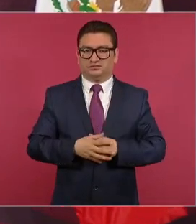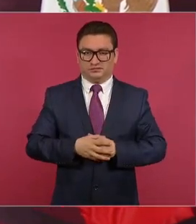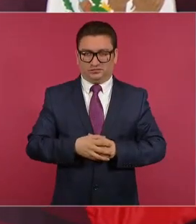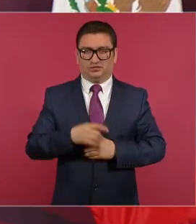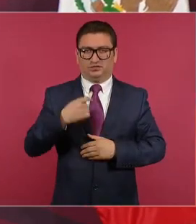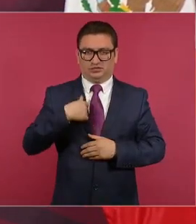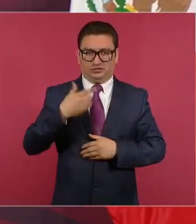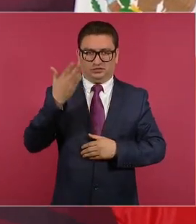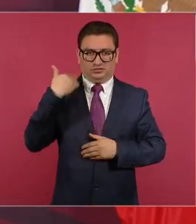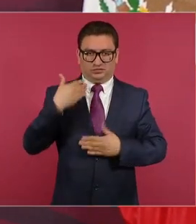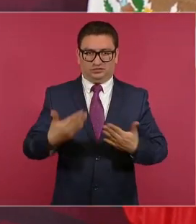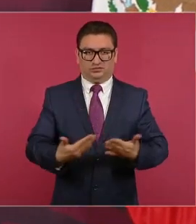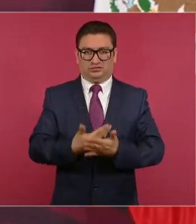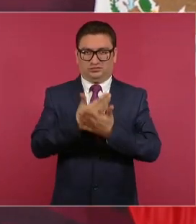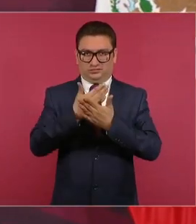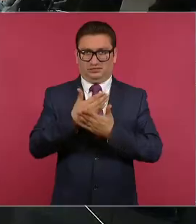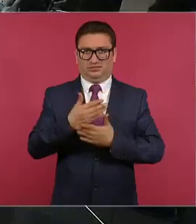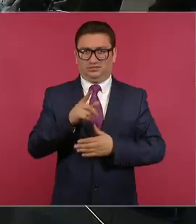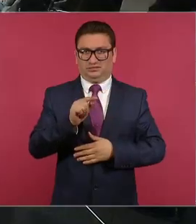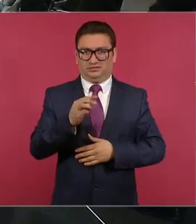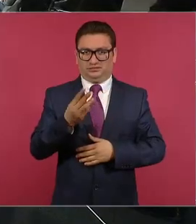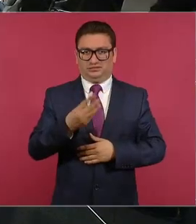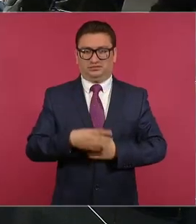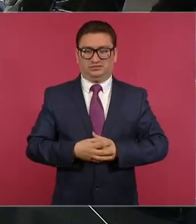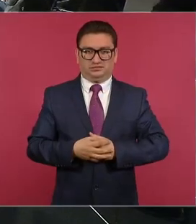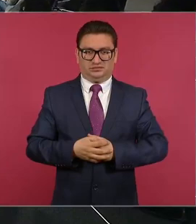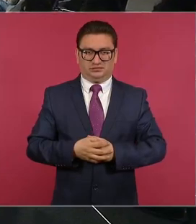nací en el 53. A ver si no la pones.